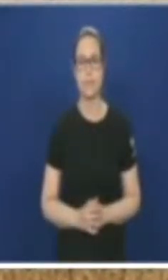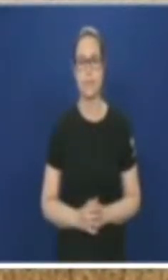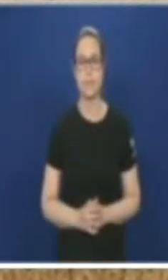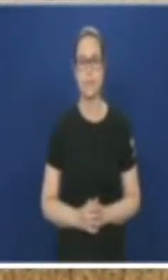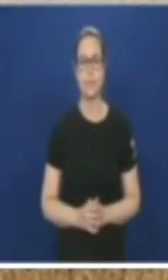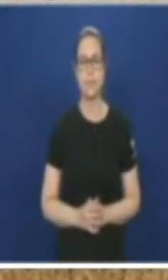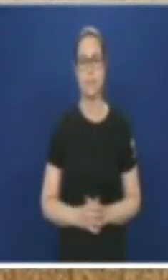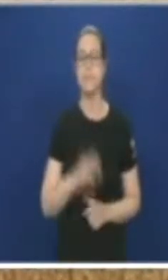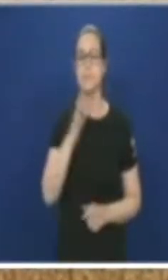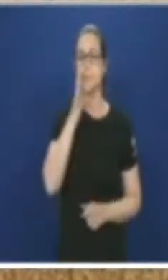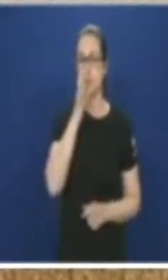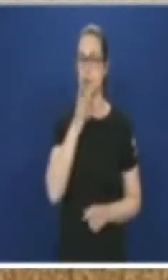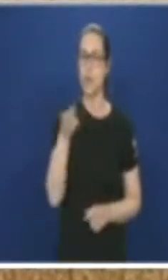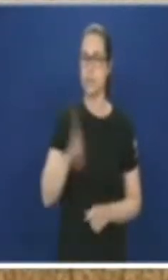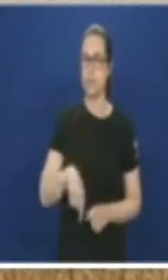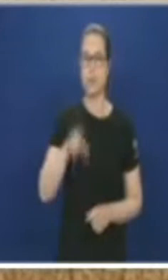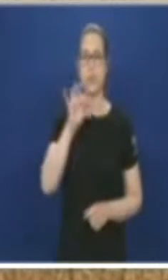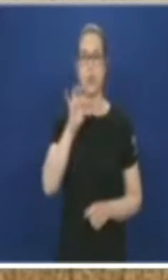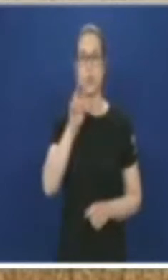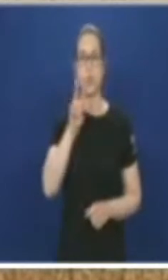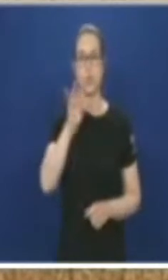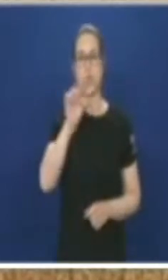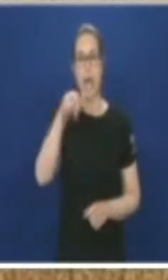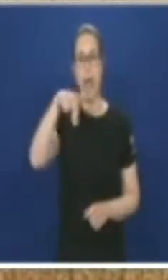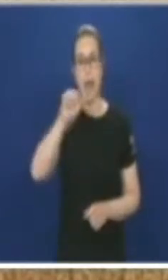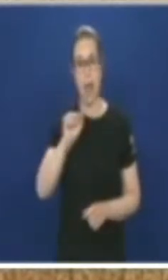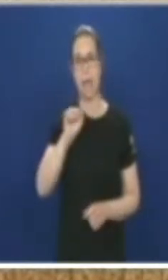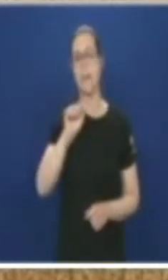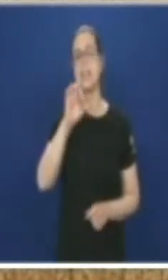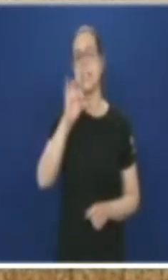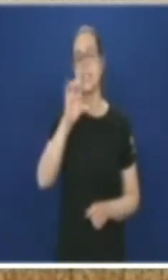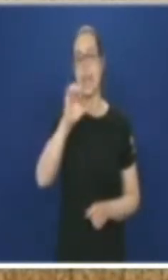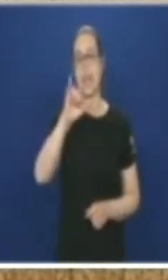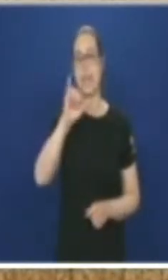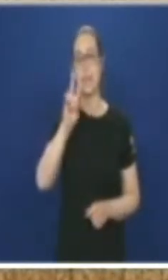Escoitamos novamente a Susana Seivane, interpreta 12 días.